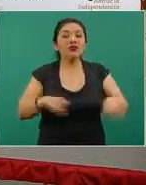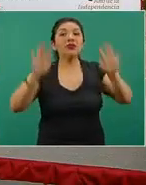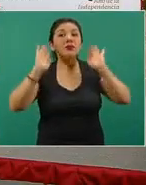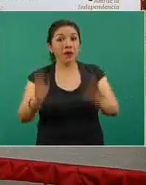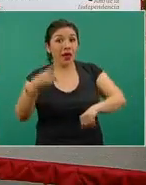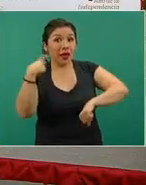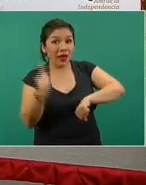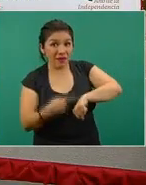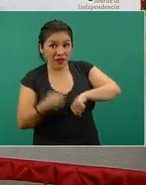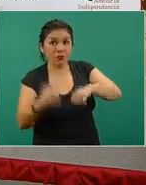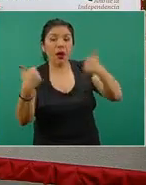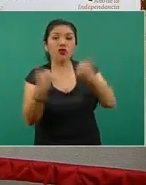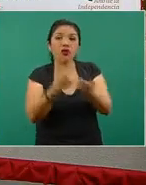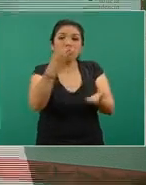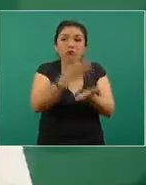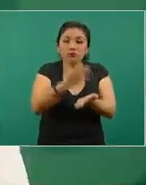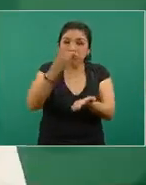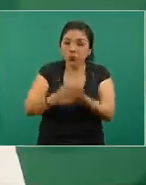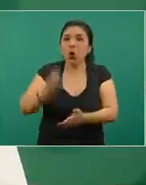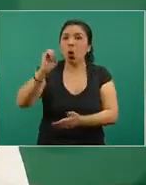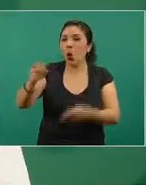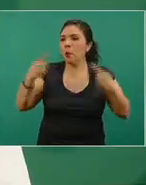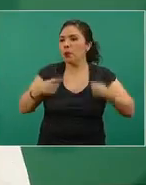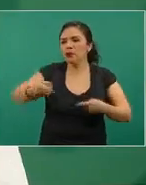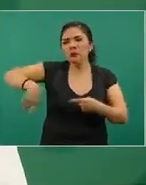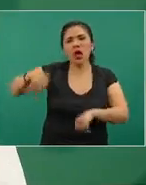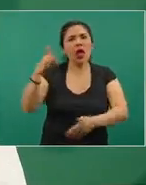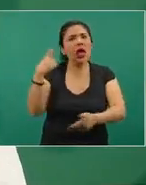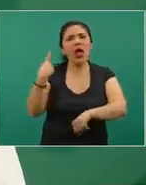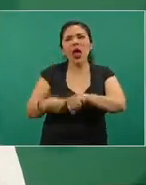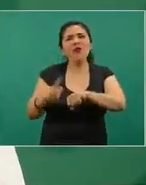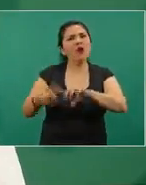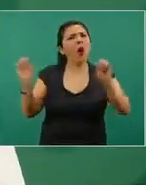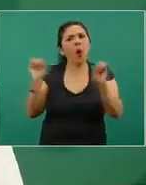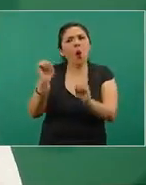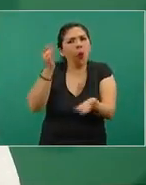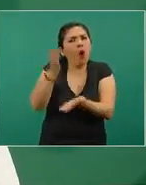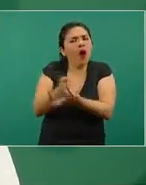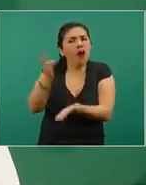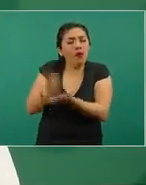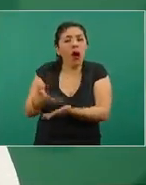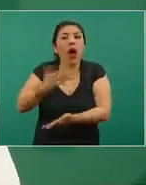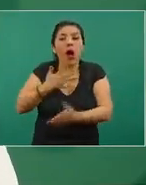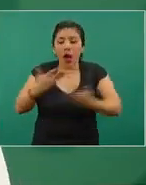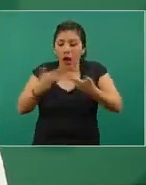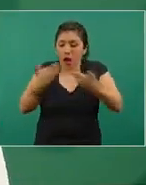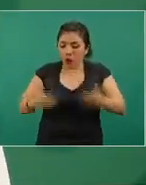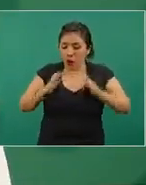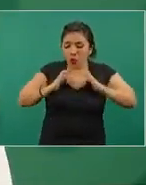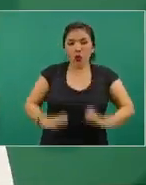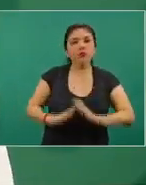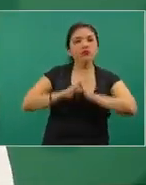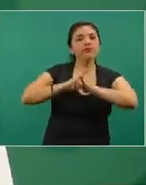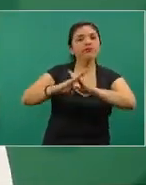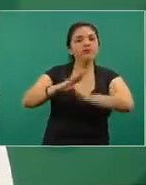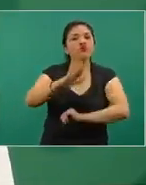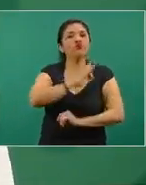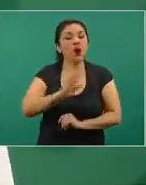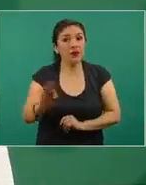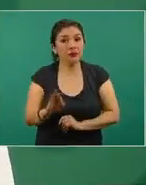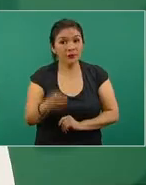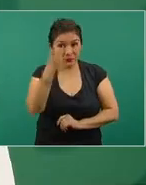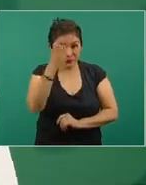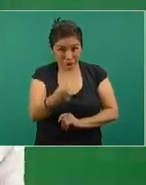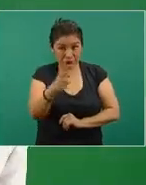enfermas detectadas como enfermas no detectadas, que tienen hoy anticuerpos. Si tomamos en cuenta la